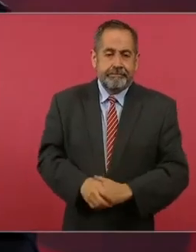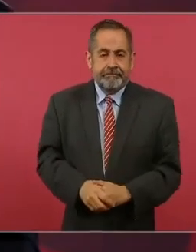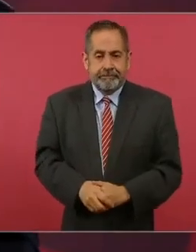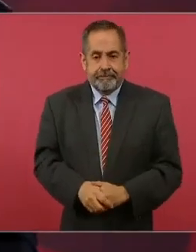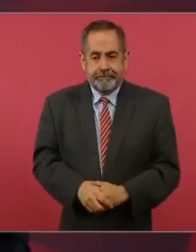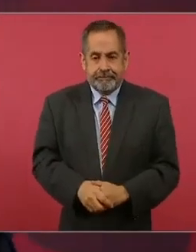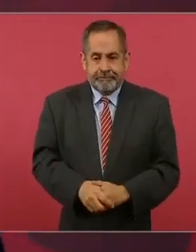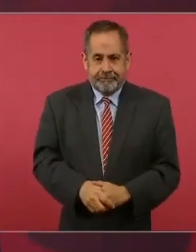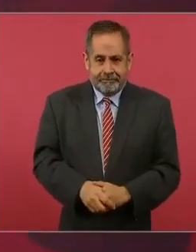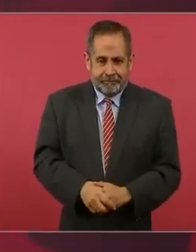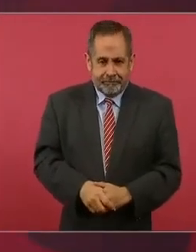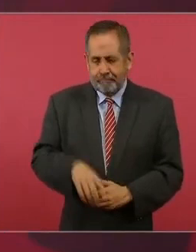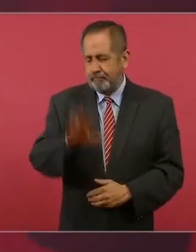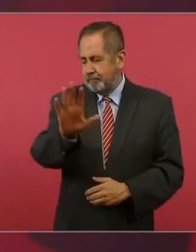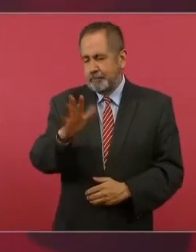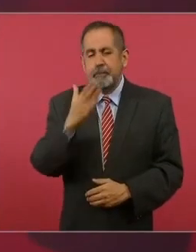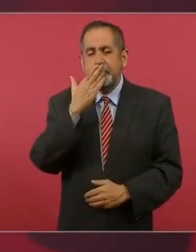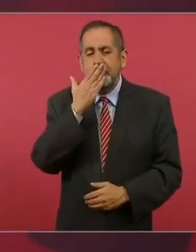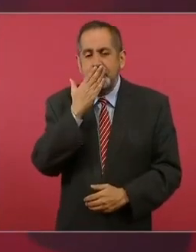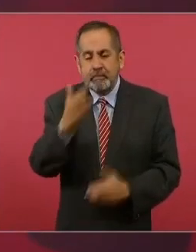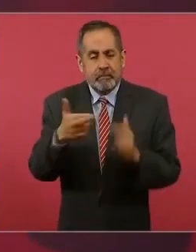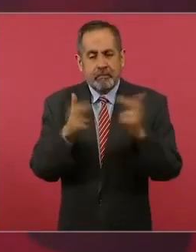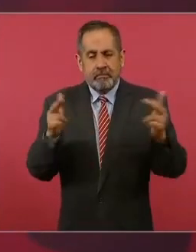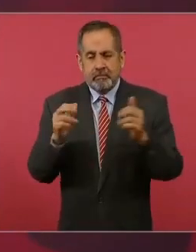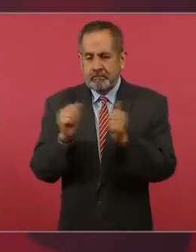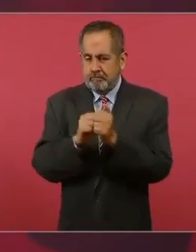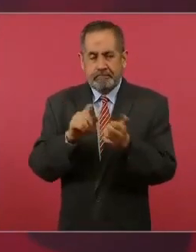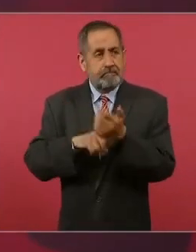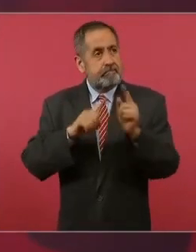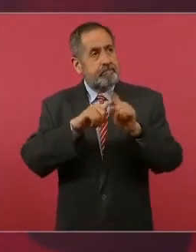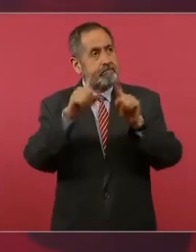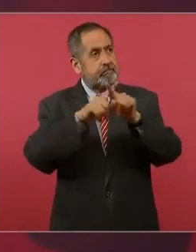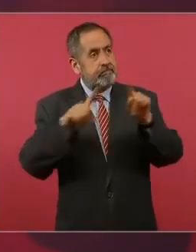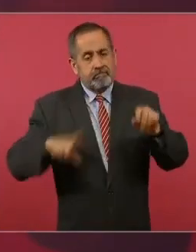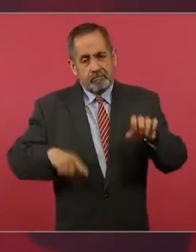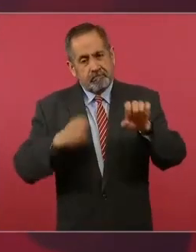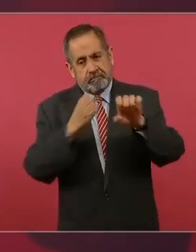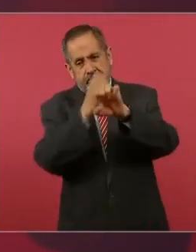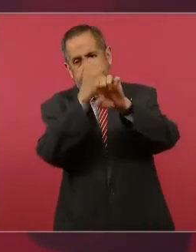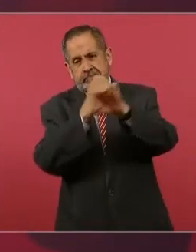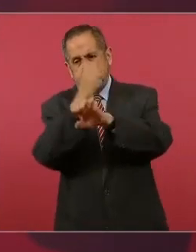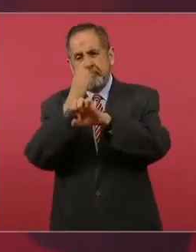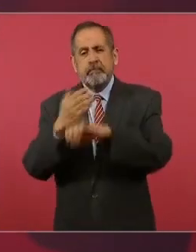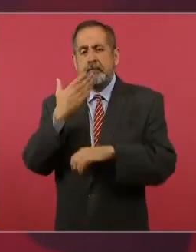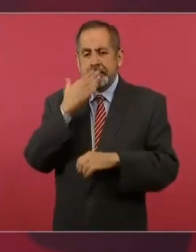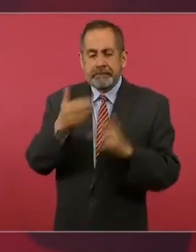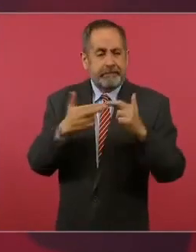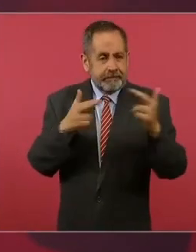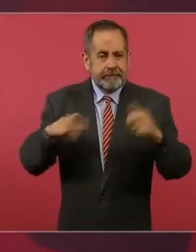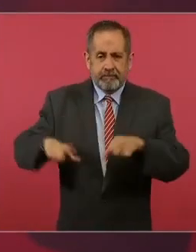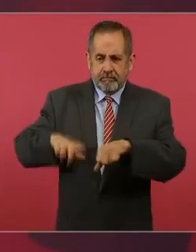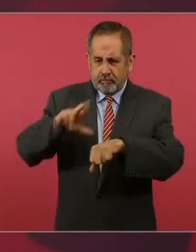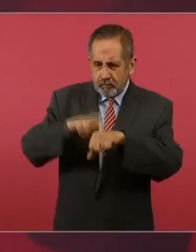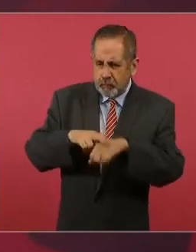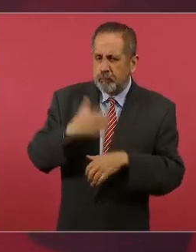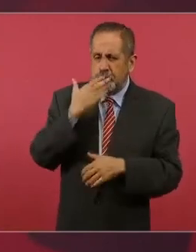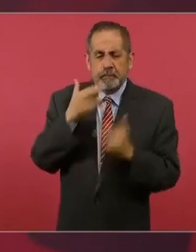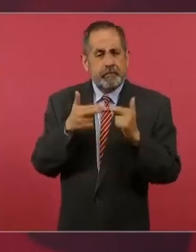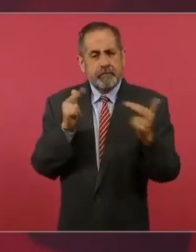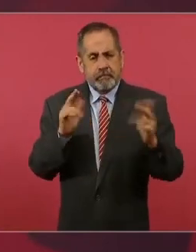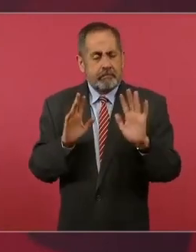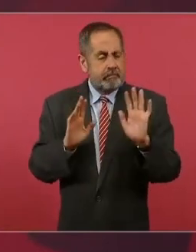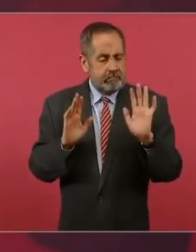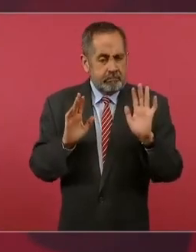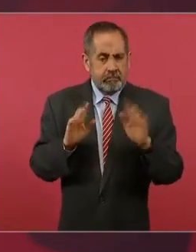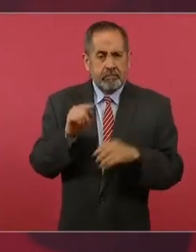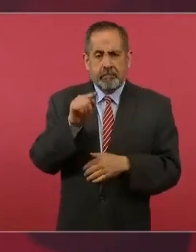Bueno, llevamos buena relación con todos los gobiernos estatales, con los gobernadores. En el